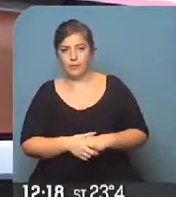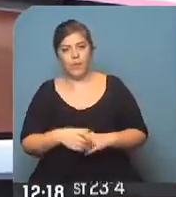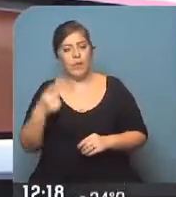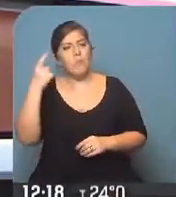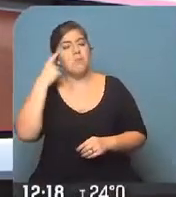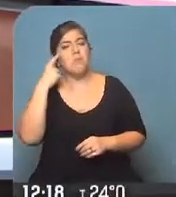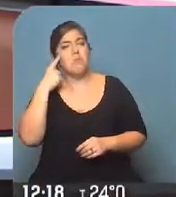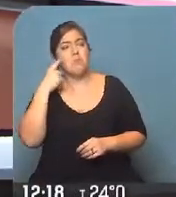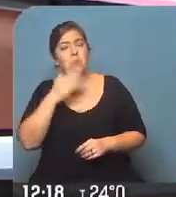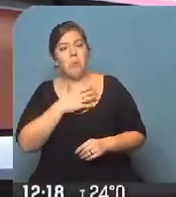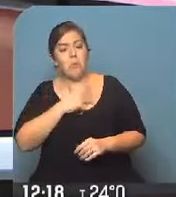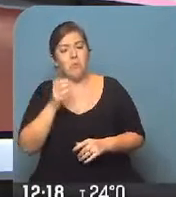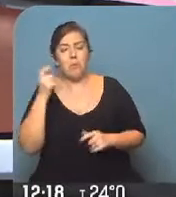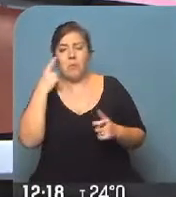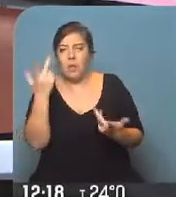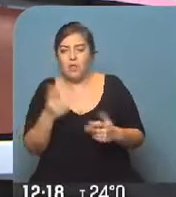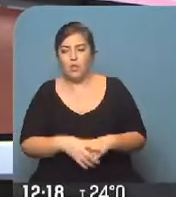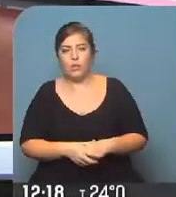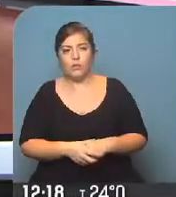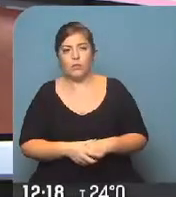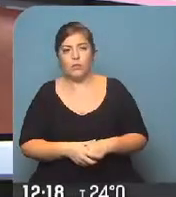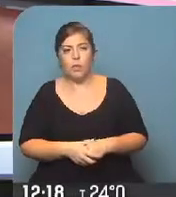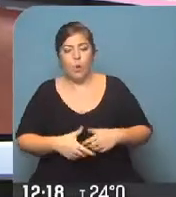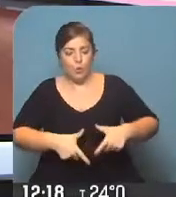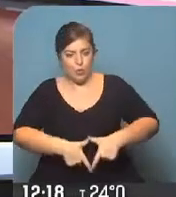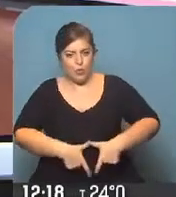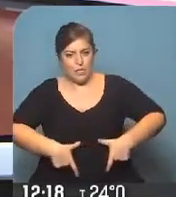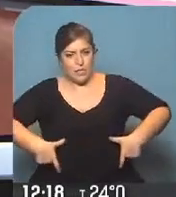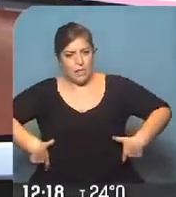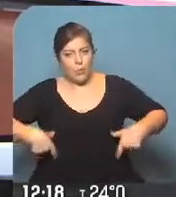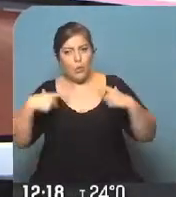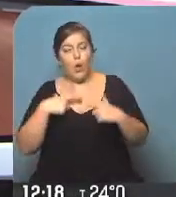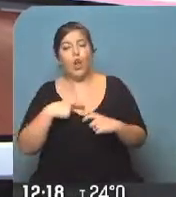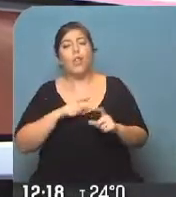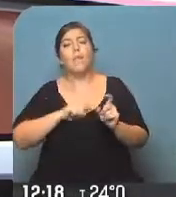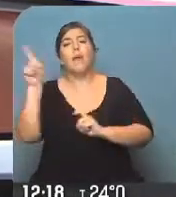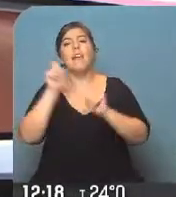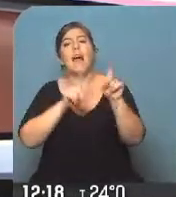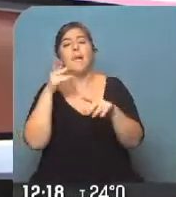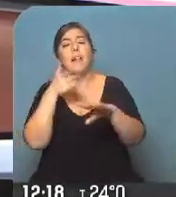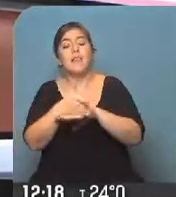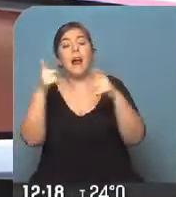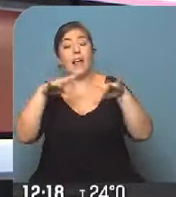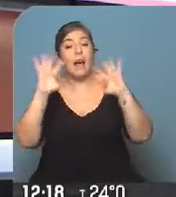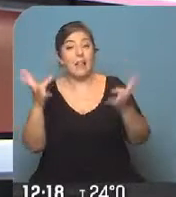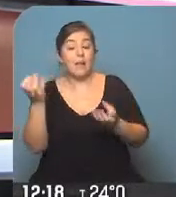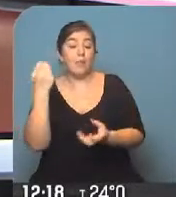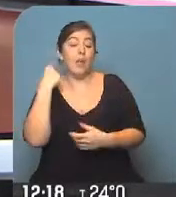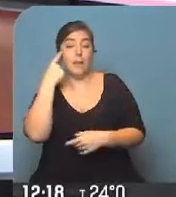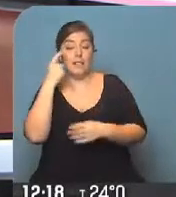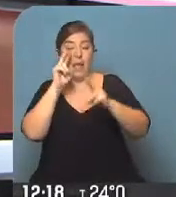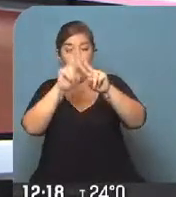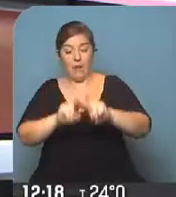planteo. ¿Te imaginas poniéndole un cinturón o un chaleco de bengalas a tu hijo para entrar a la cancha porque te imaginas que no lo van a